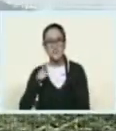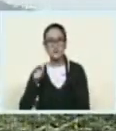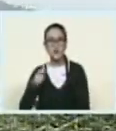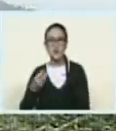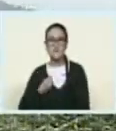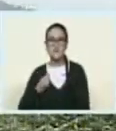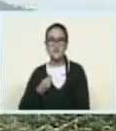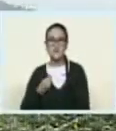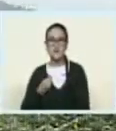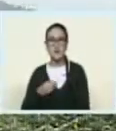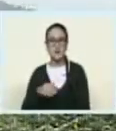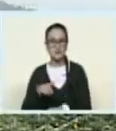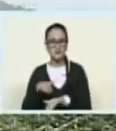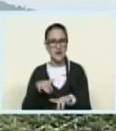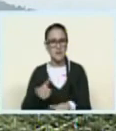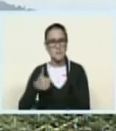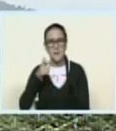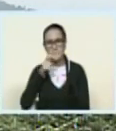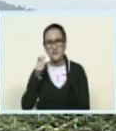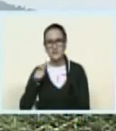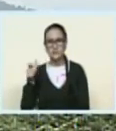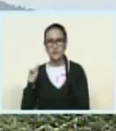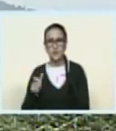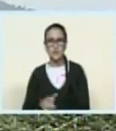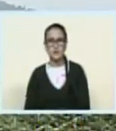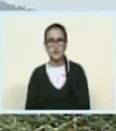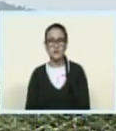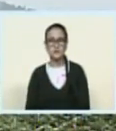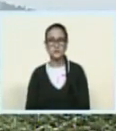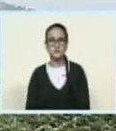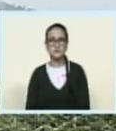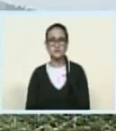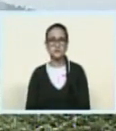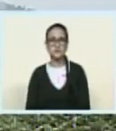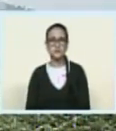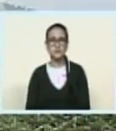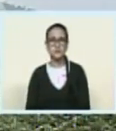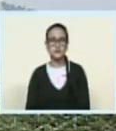compatriotas. Tiene más gente que en más de un estado.